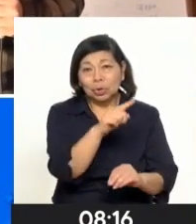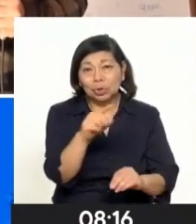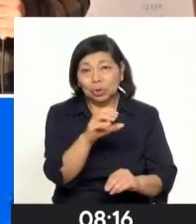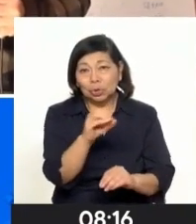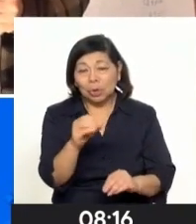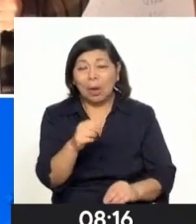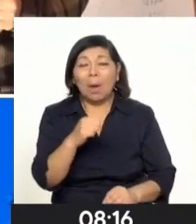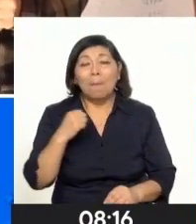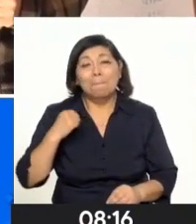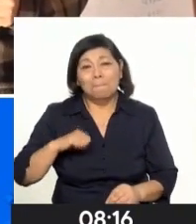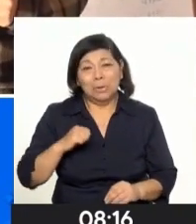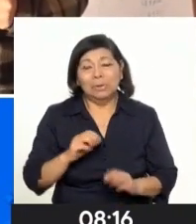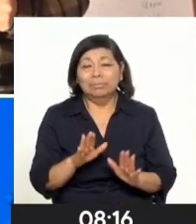municipal de